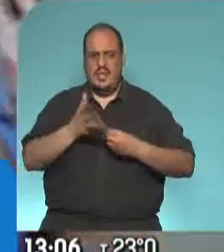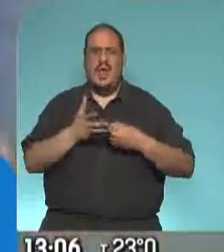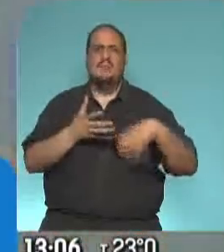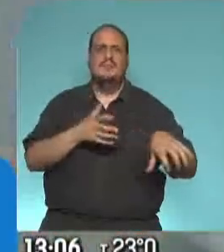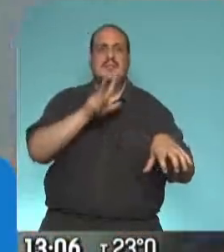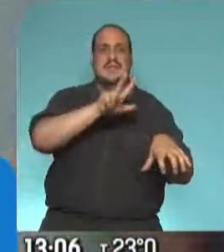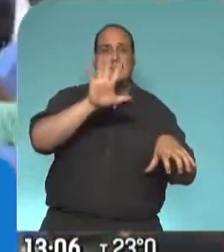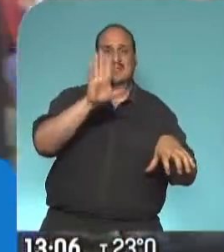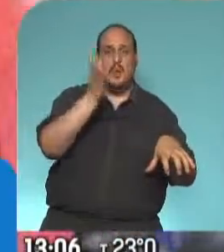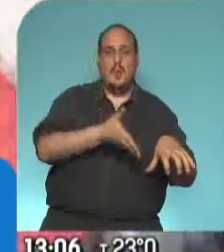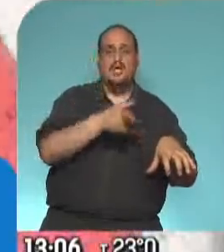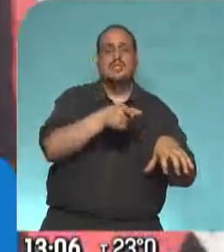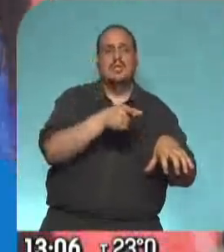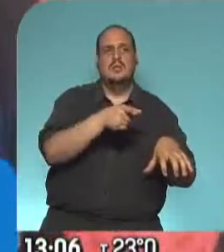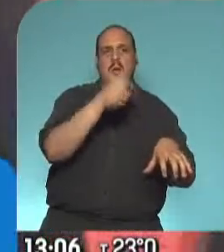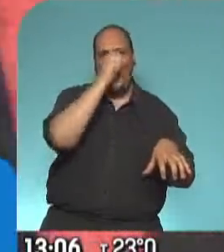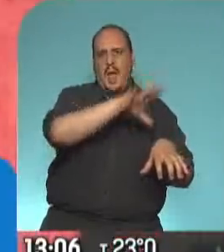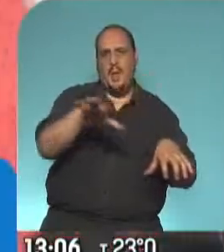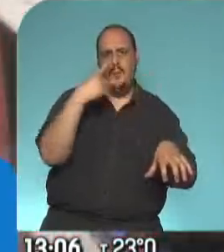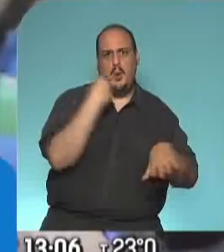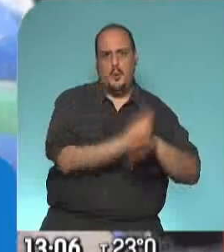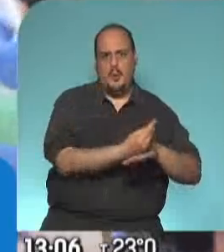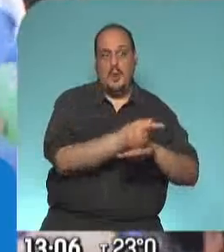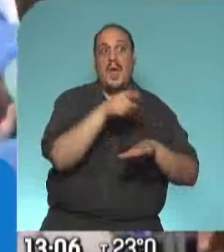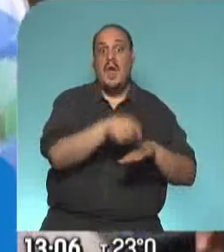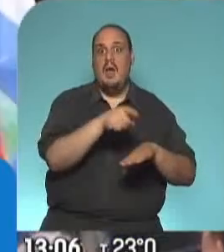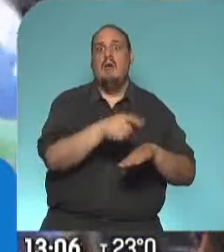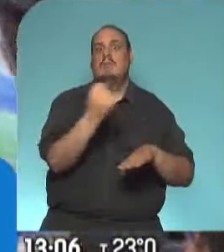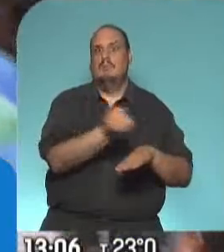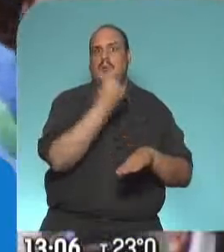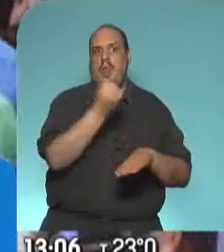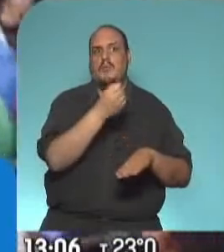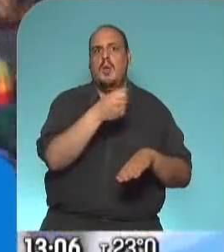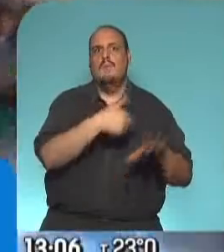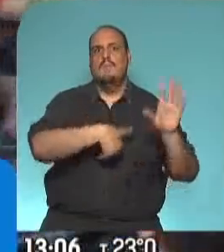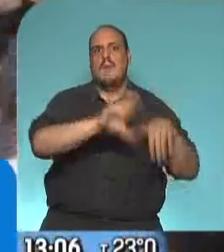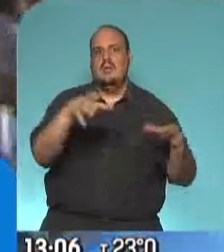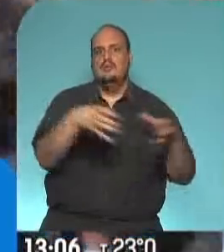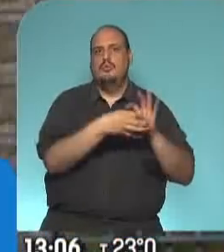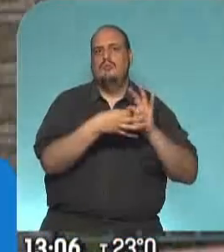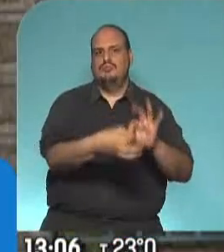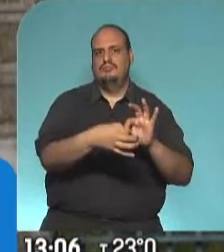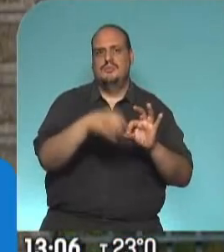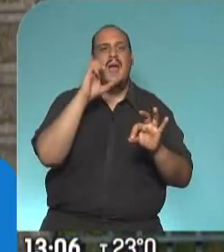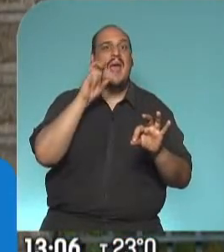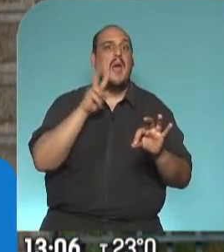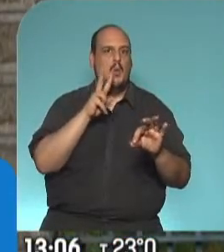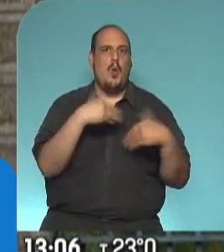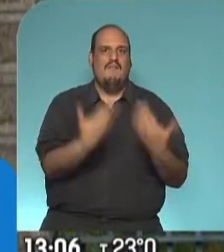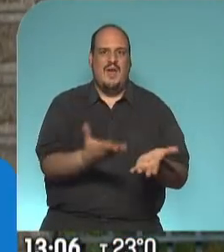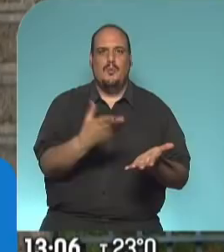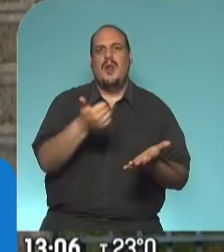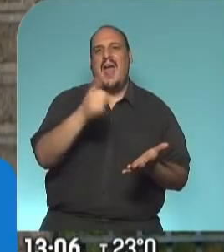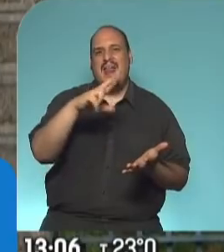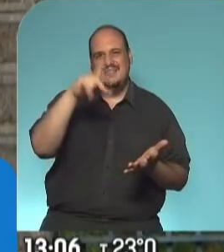ese 35% de voto rural es muy decisivo porque es un voto mayoritariamente masista, mayoritariamente pro Evo, pro Arce. Ese voto va a